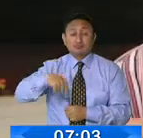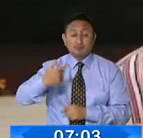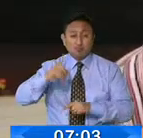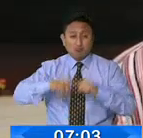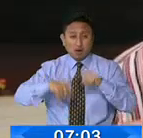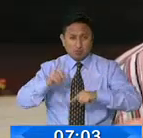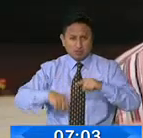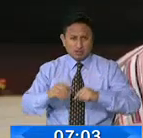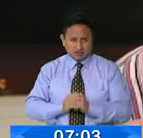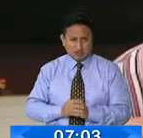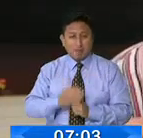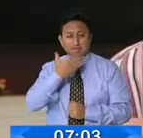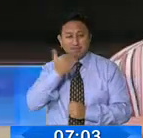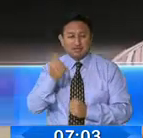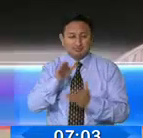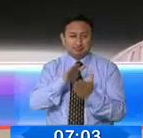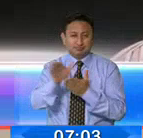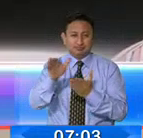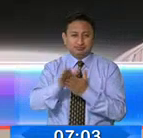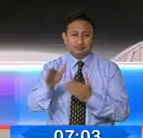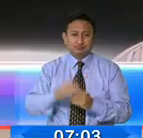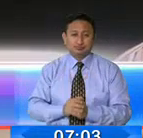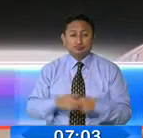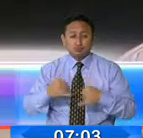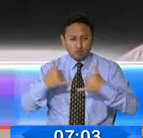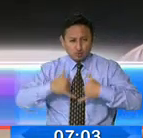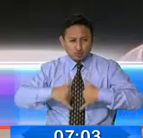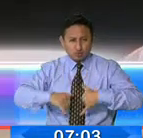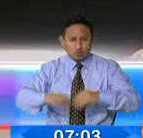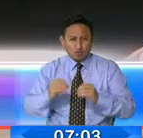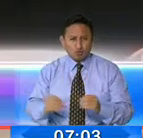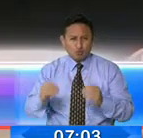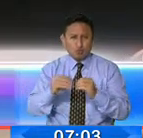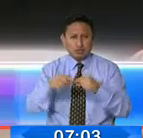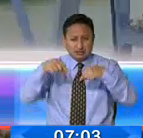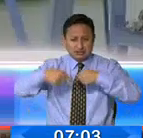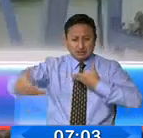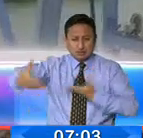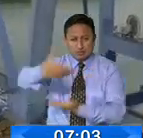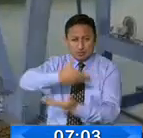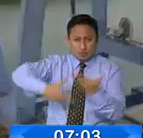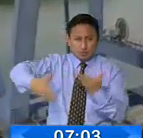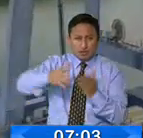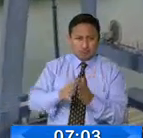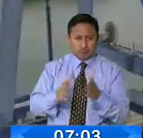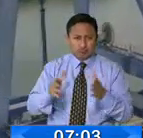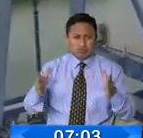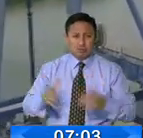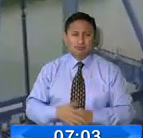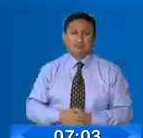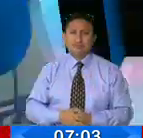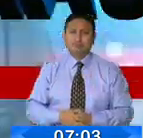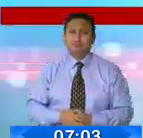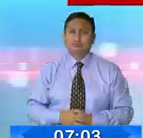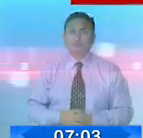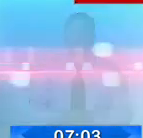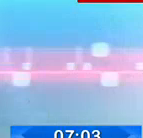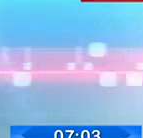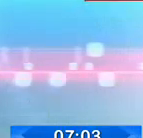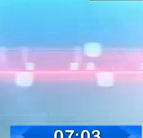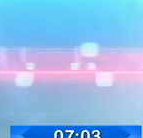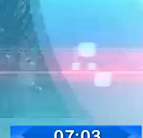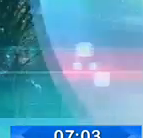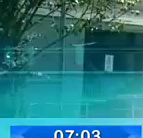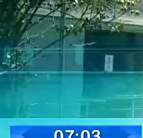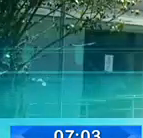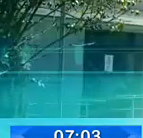pero mejores socios, y queremos seguir creciendo ese comercio. Informó Roselena Vascones. Al retornar,